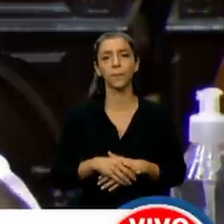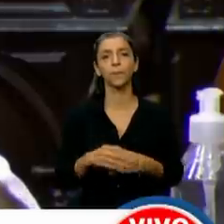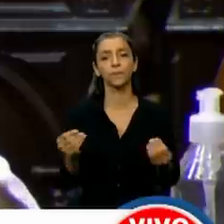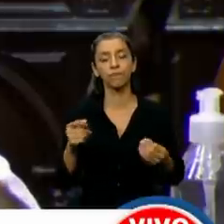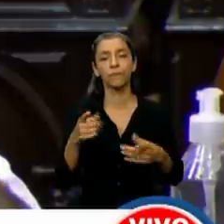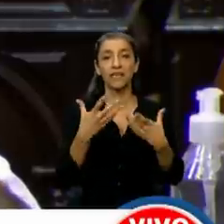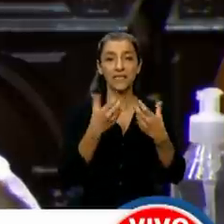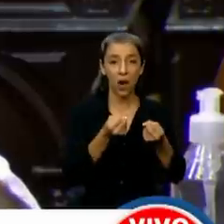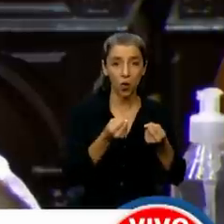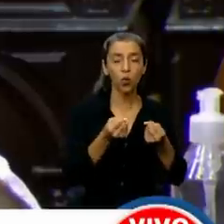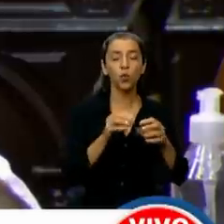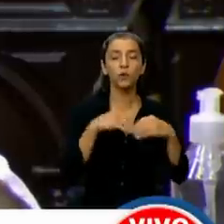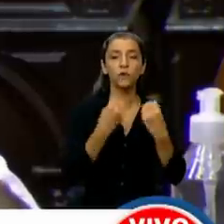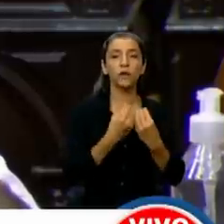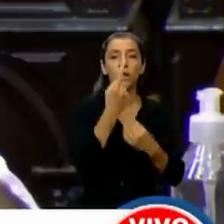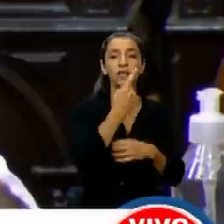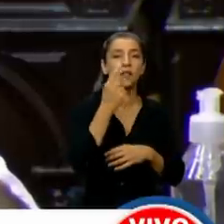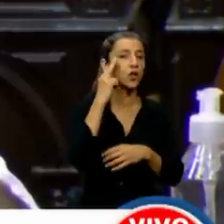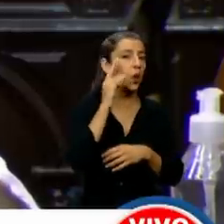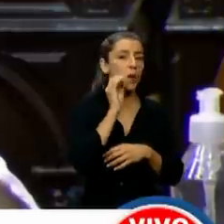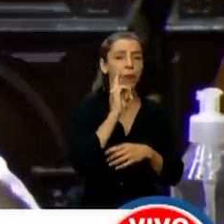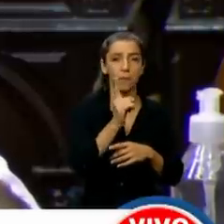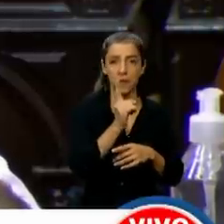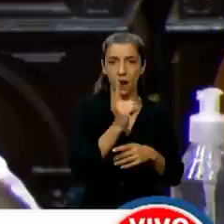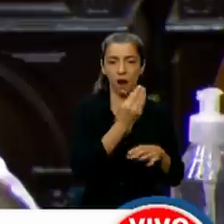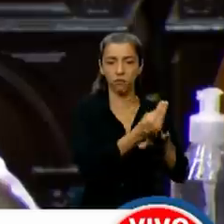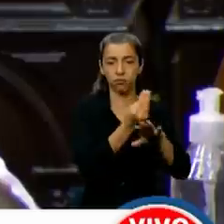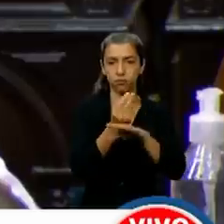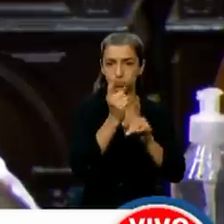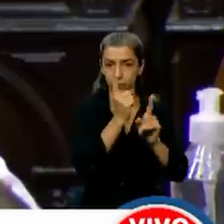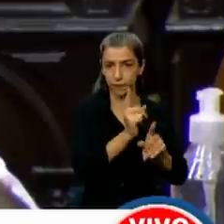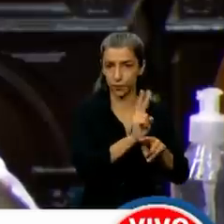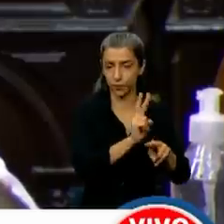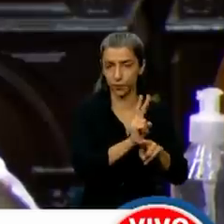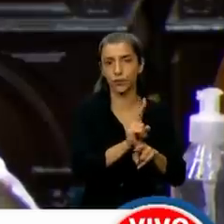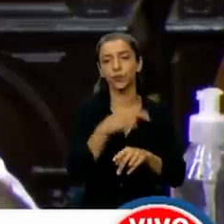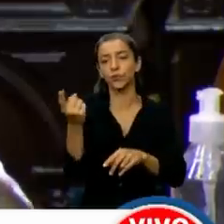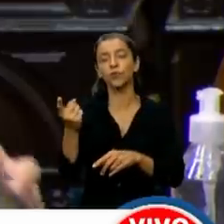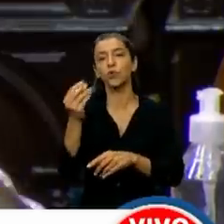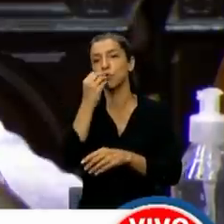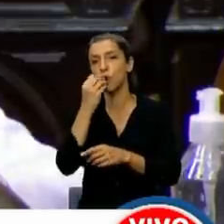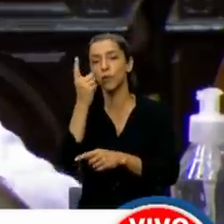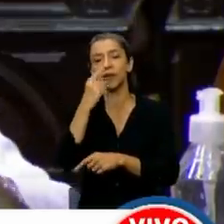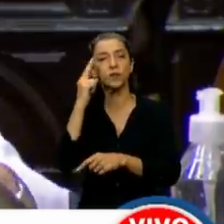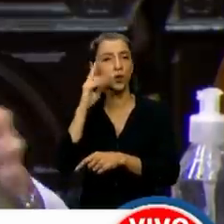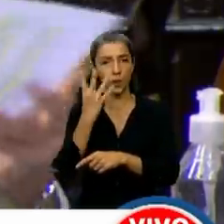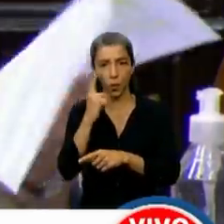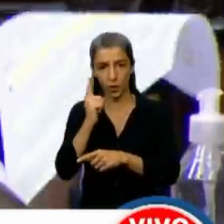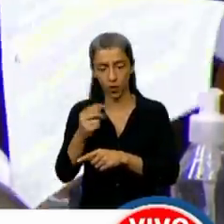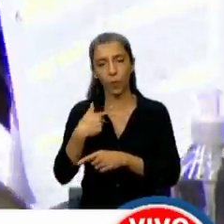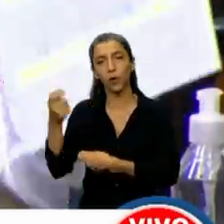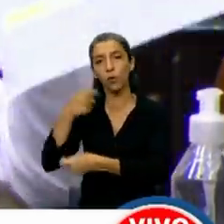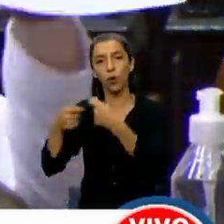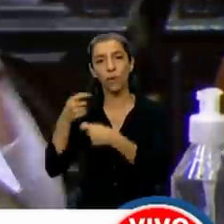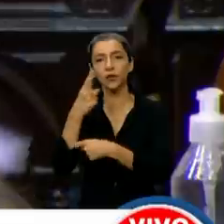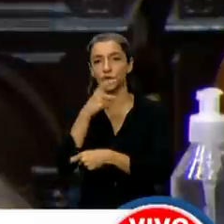salud 190.000 empleos cubiertos en alojamiento y servicios de comida 144 mil en comercios 100